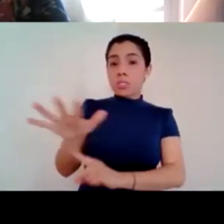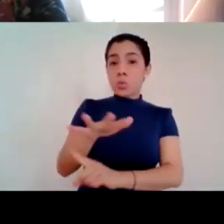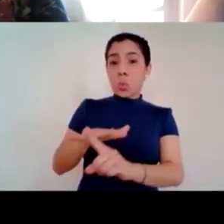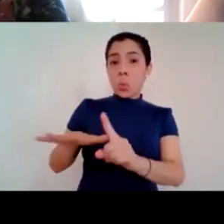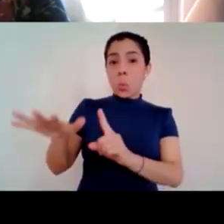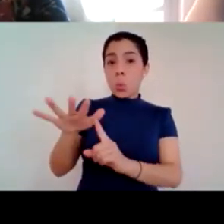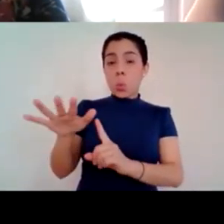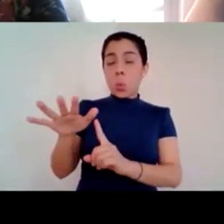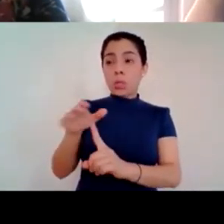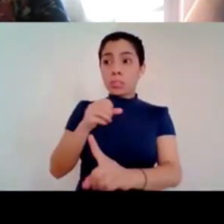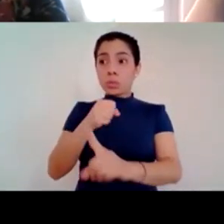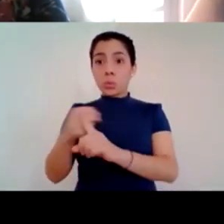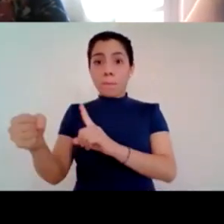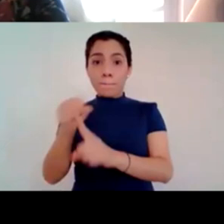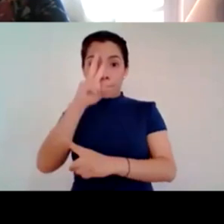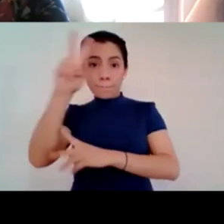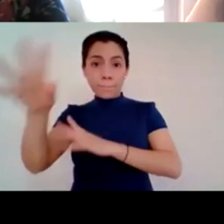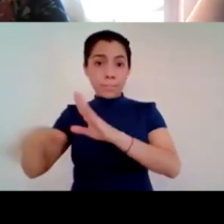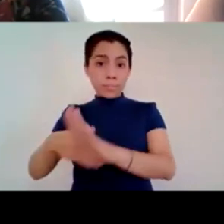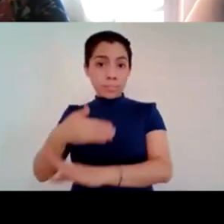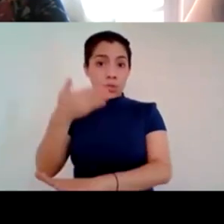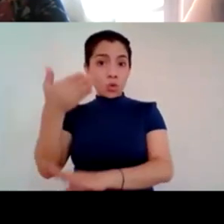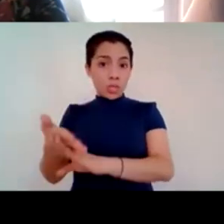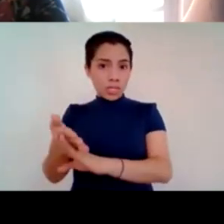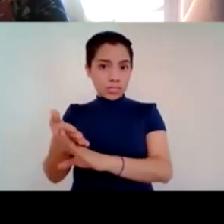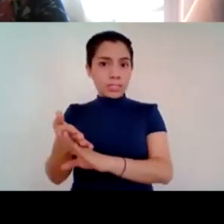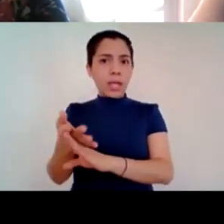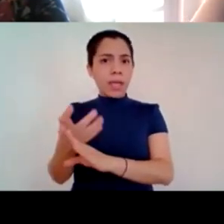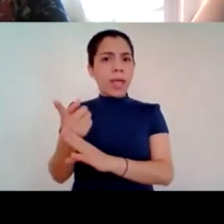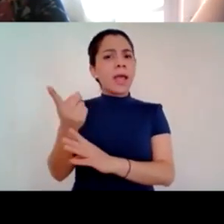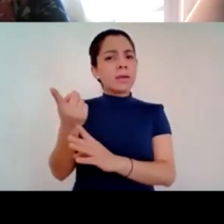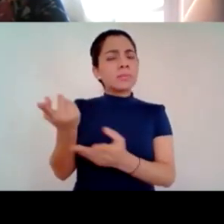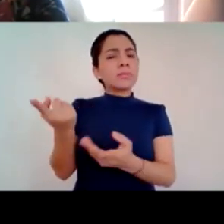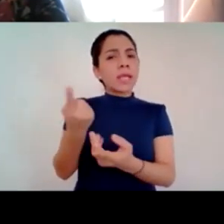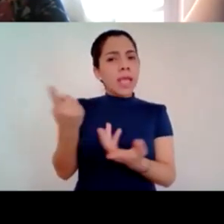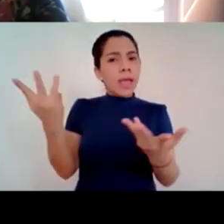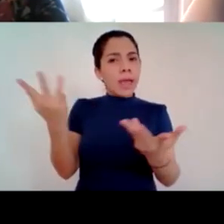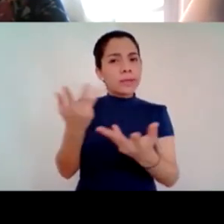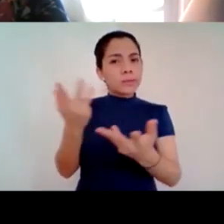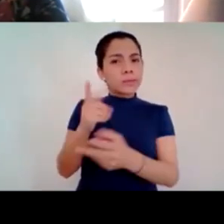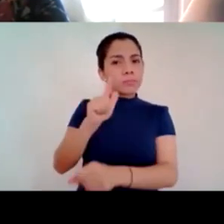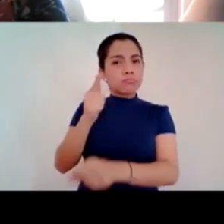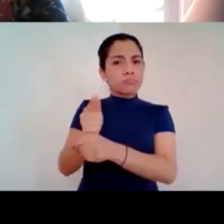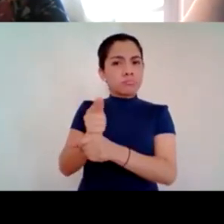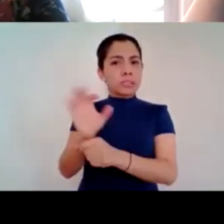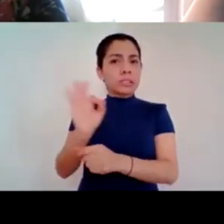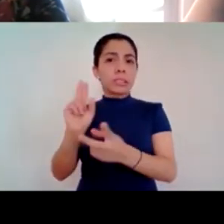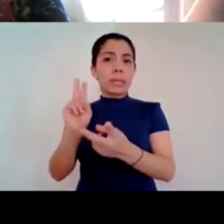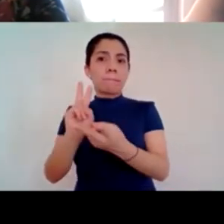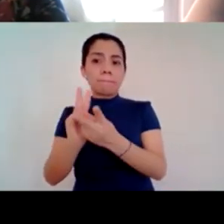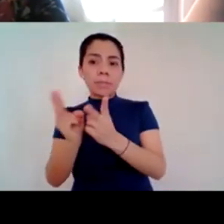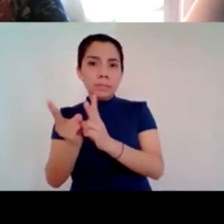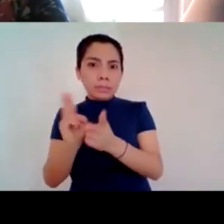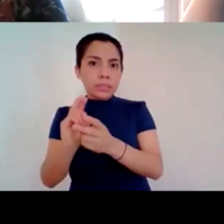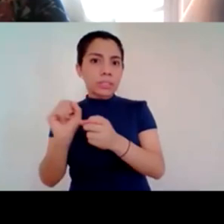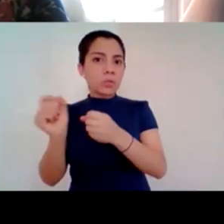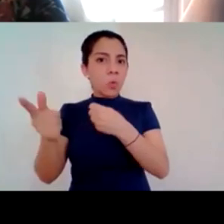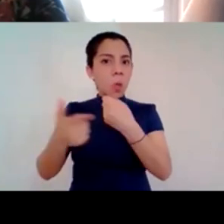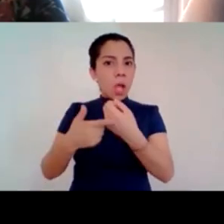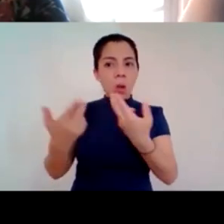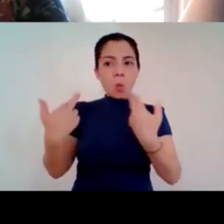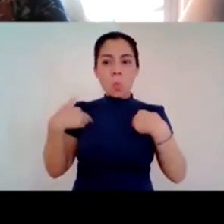hablo al DIF y le va a ir peor al niño tal vez eso es un tema muy complicado pero bueno qué